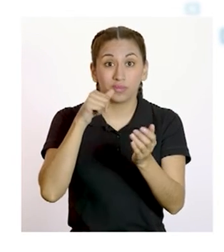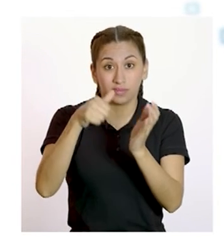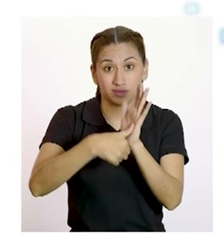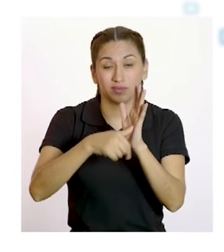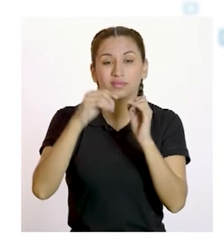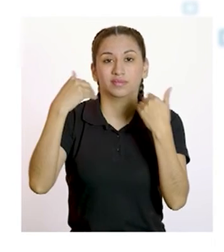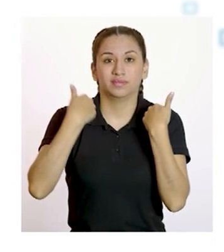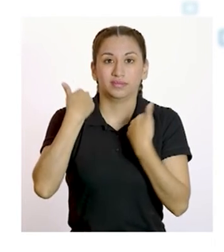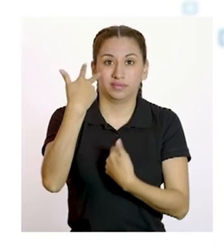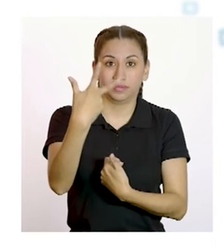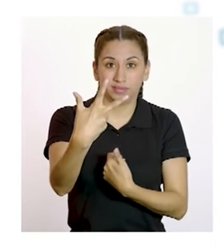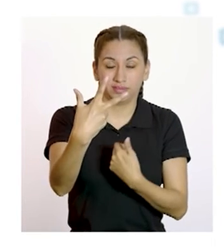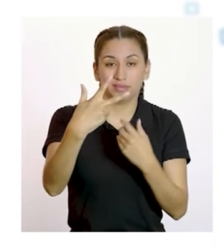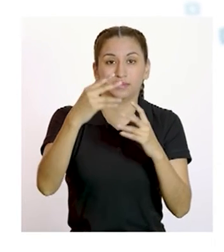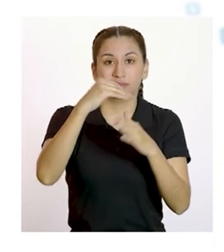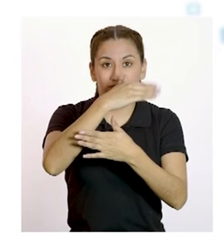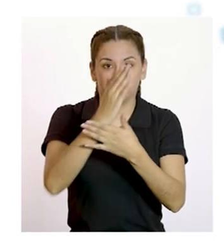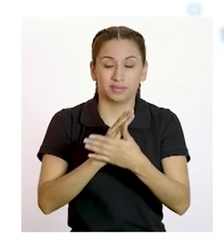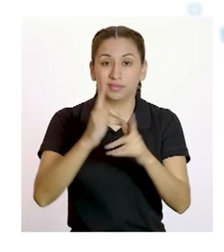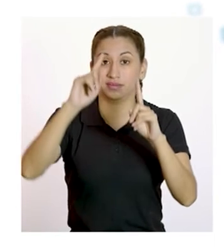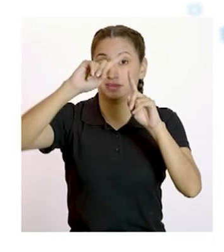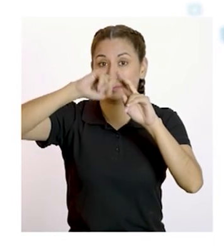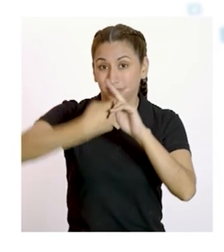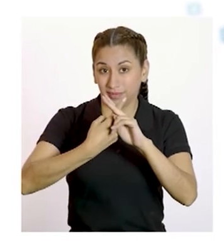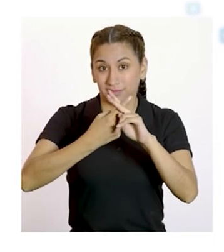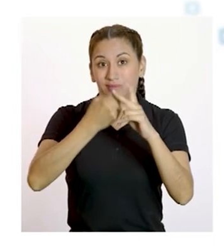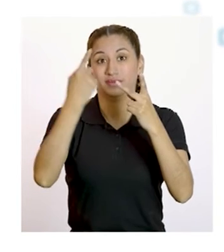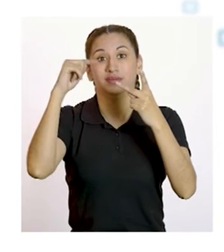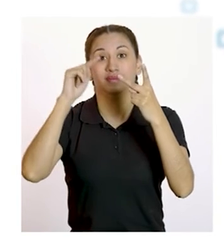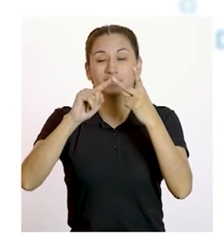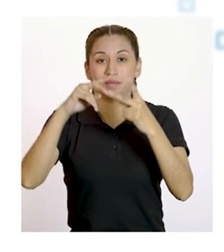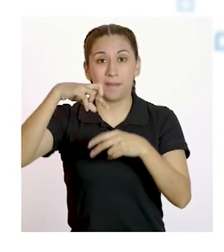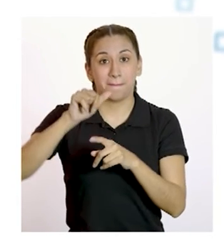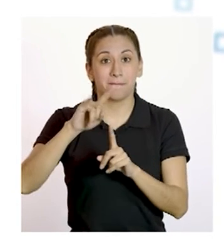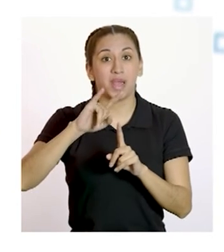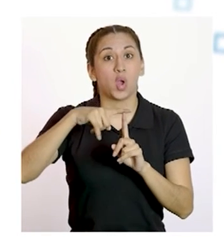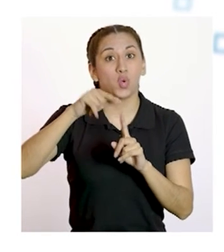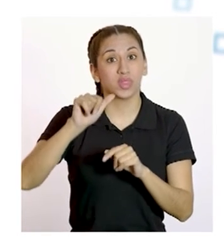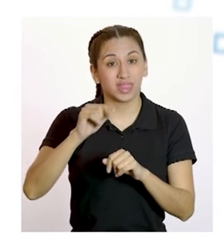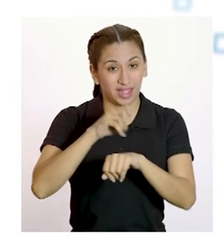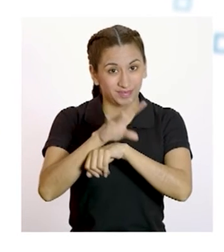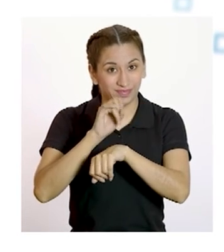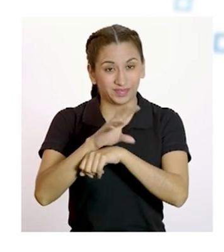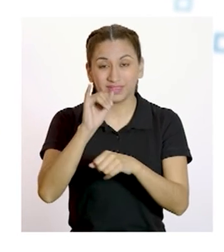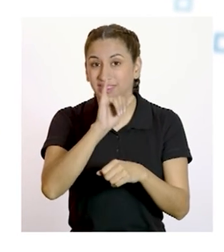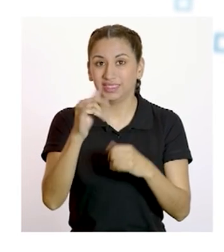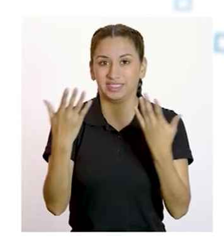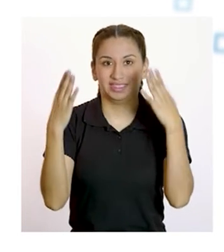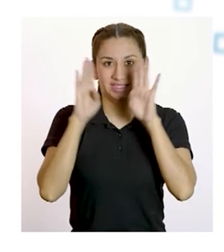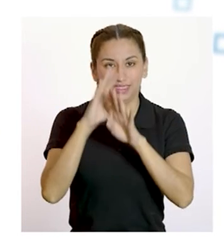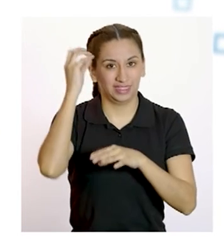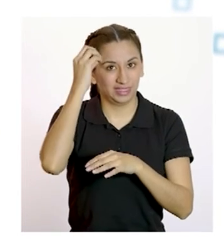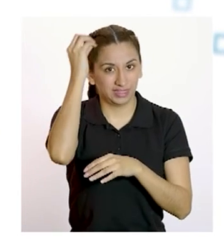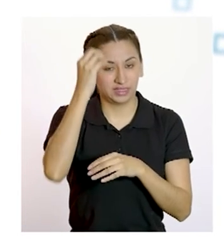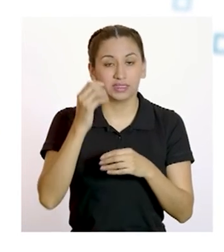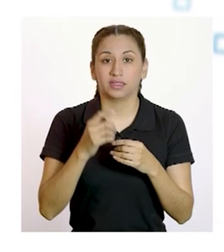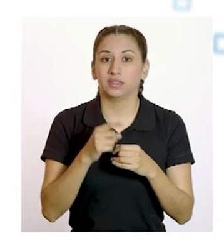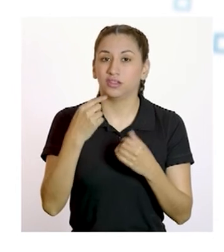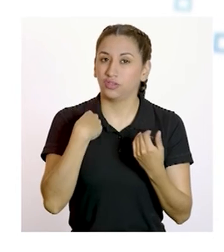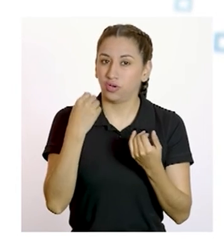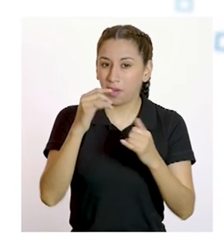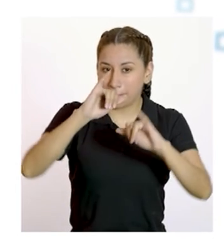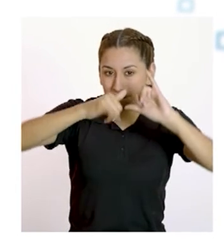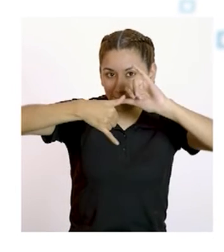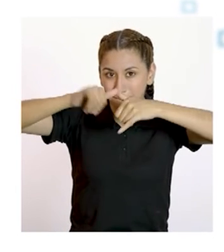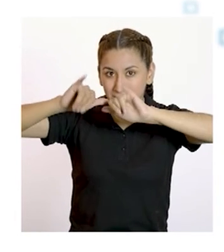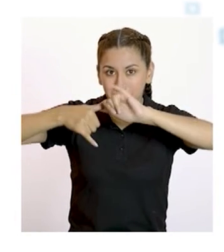cartilla tiene 3 partes: el inicio, las pautas y el cierre. Propongo realizar una división que se